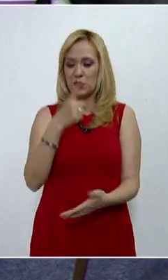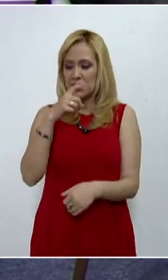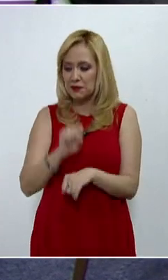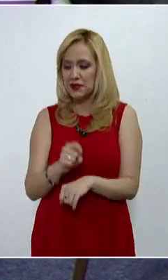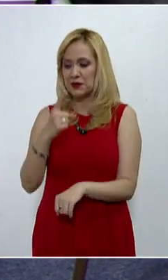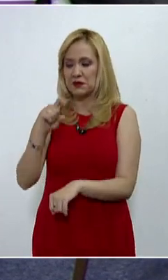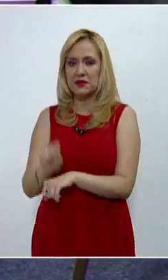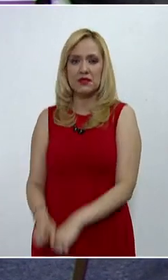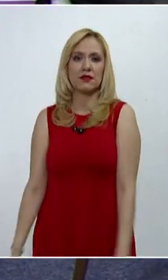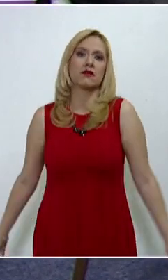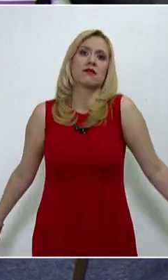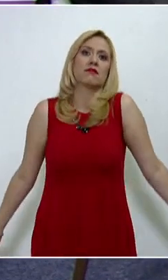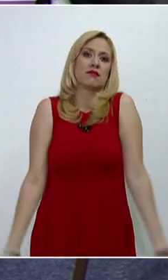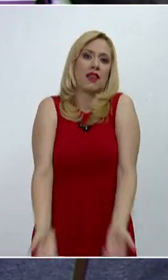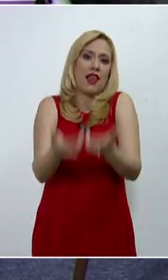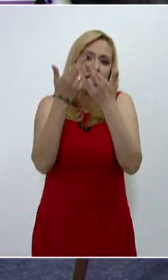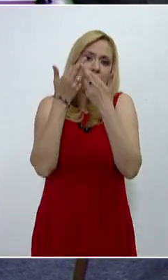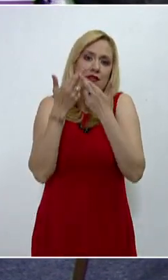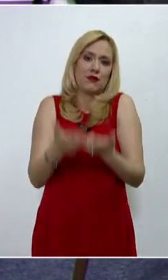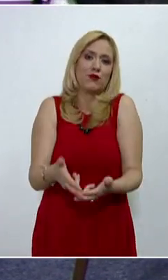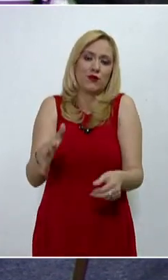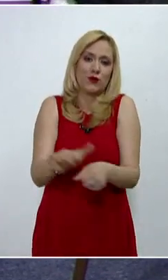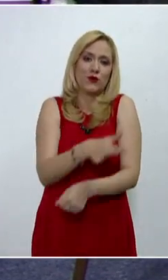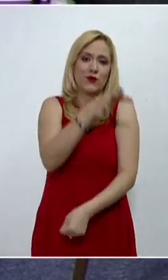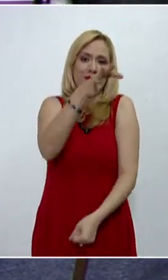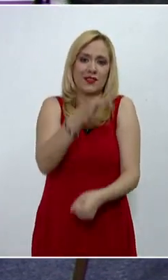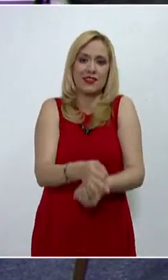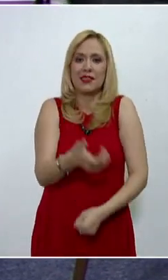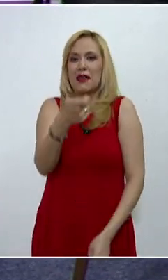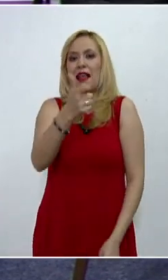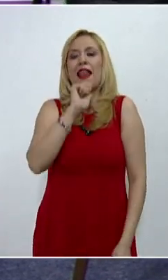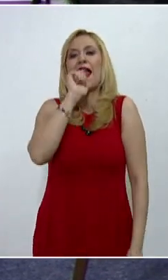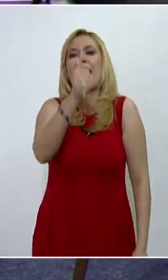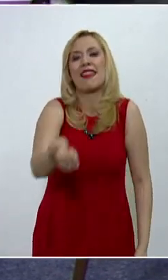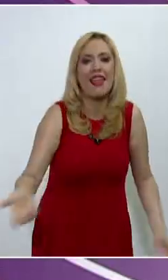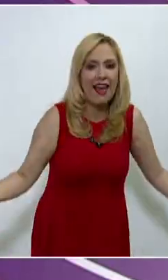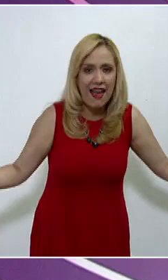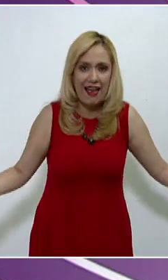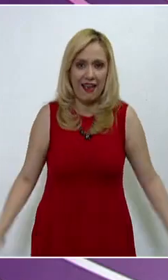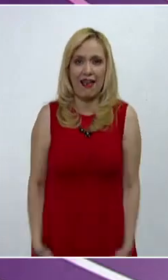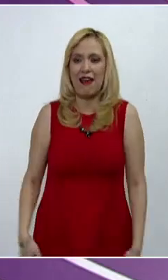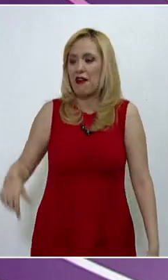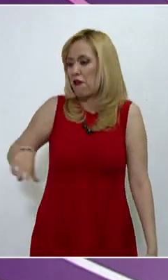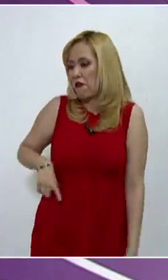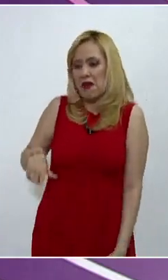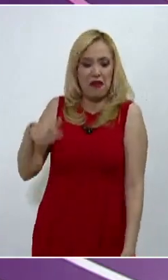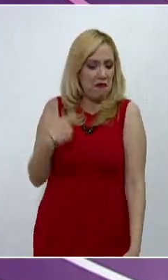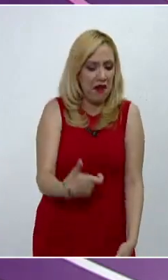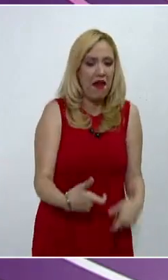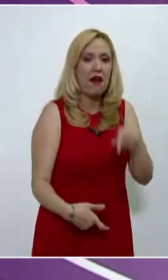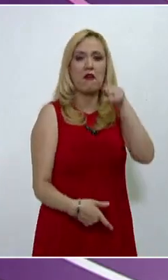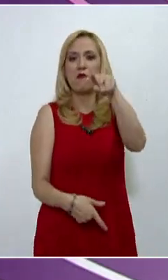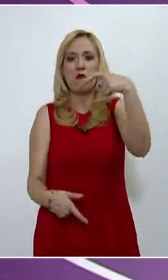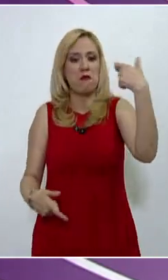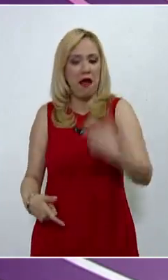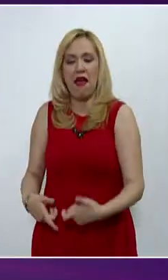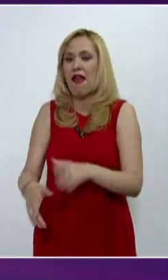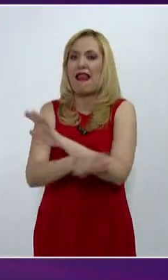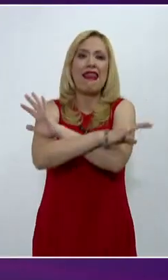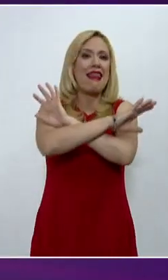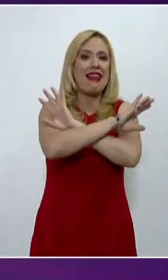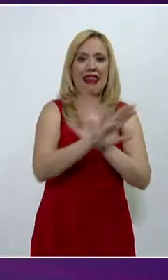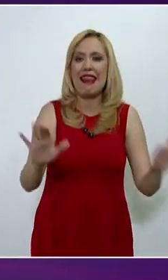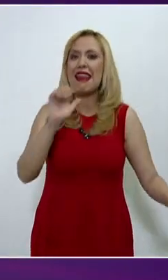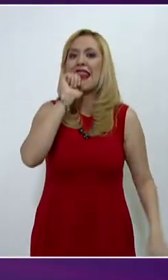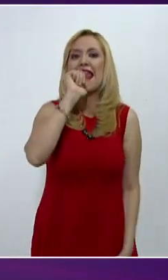juez resulta ser suficiente para que y eso no continúe cuesta con el nada proceso. Y no le cuesta nada a nadie, ¿no? O sea, ni al Estado ni al detenido,